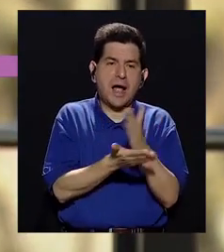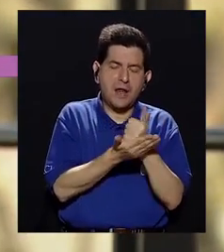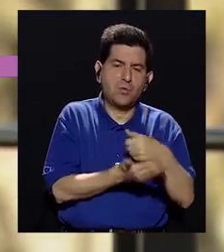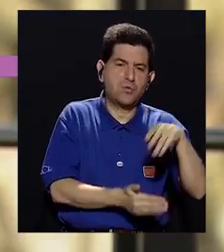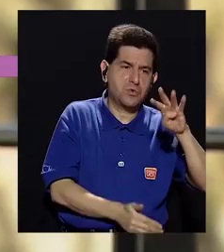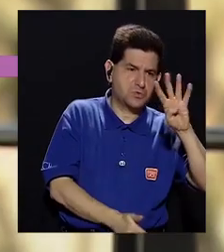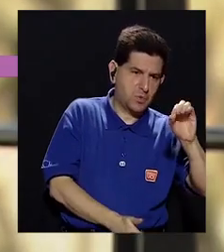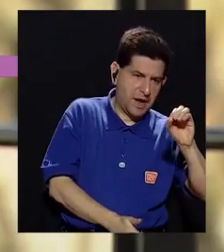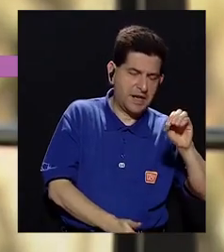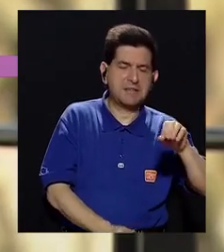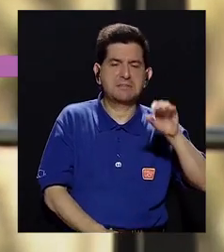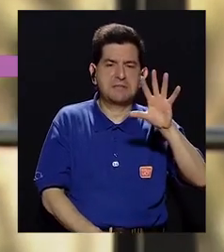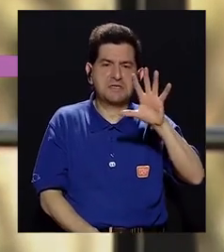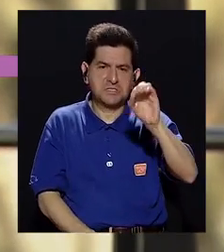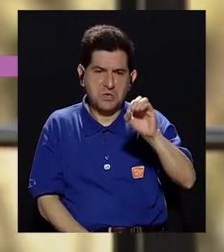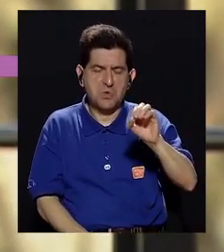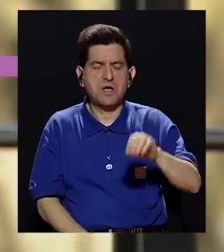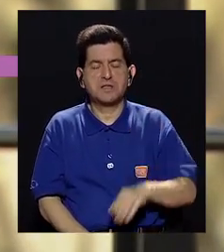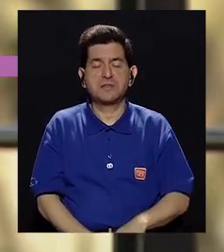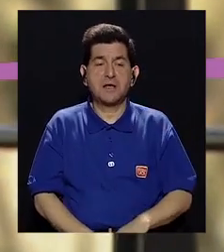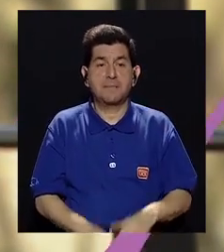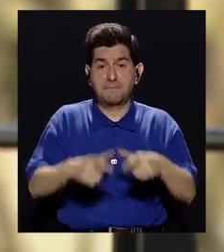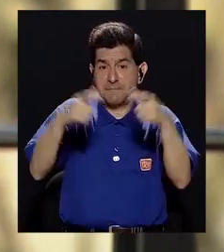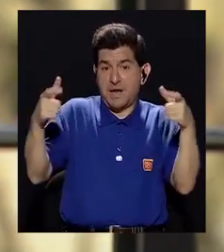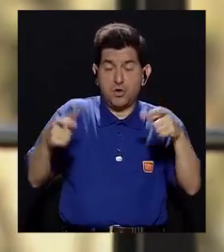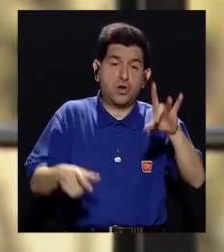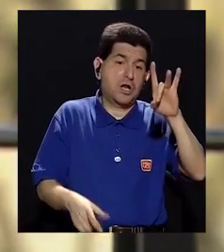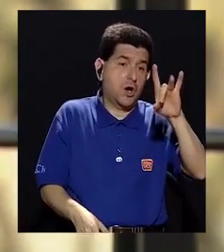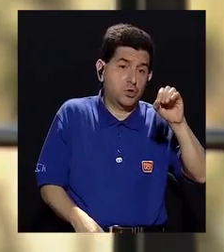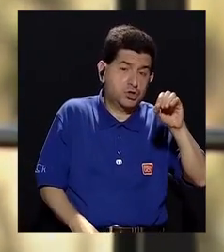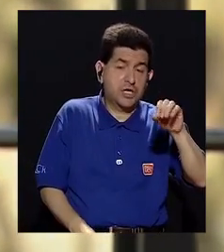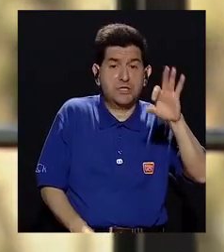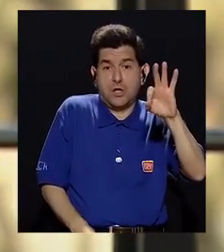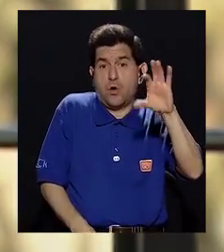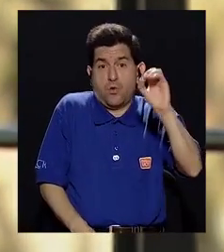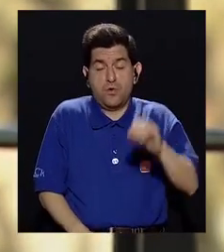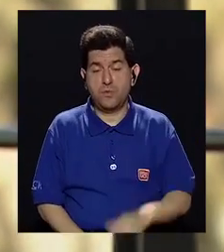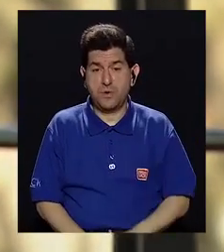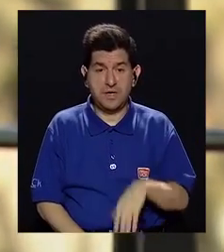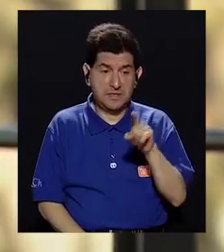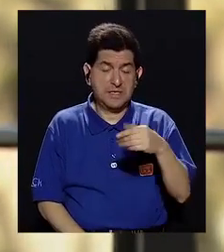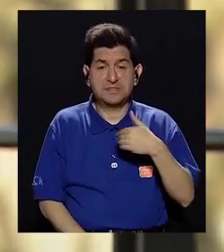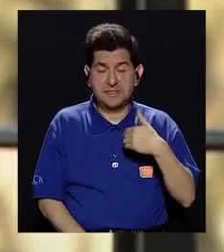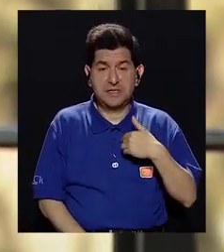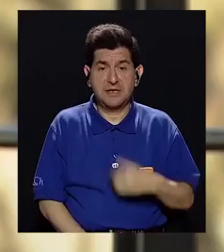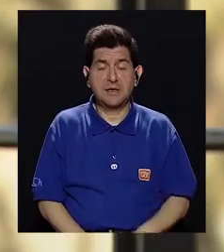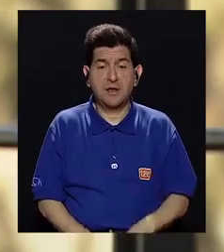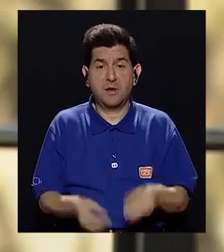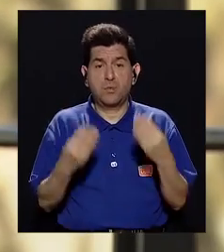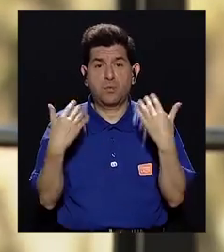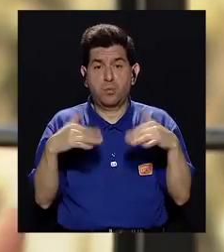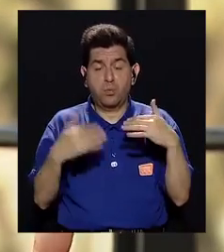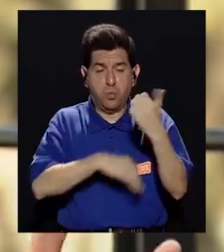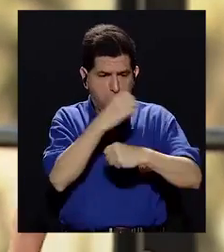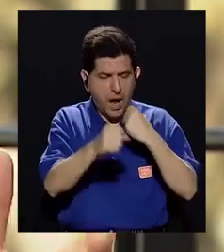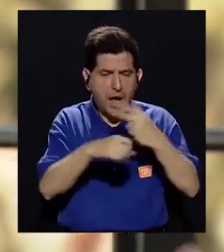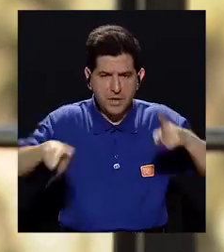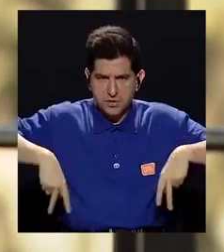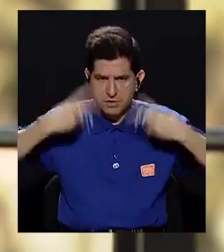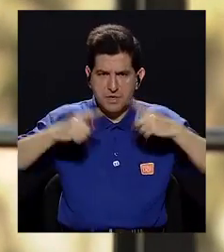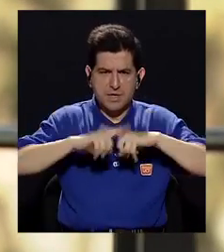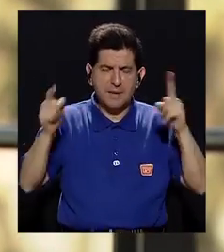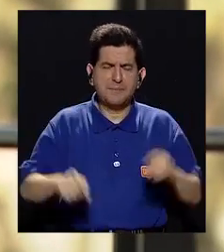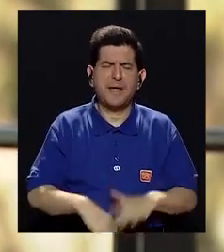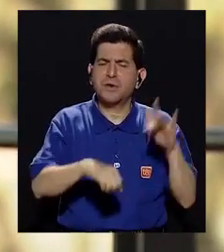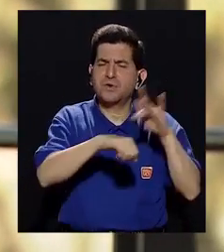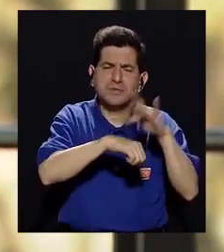a los 40, otros a los 50, a los 60, la mayoría a los 80 o a los 90 si llegamos a vivir lo suficiente. Sin embargo, los desgastes